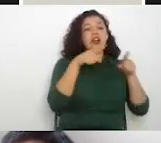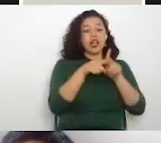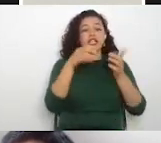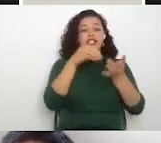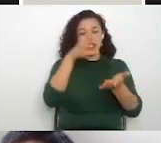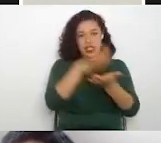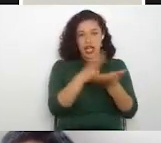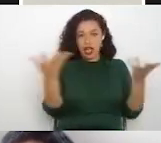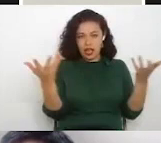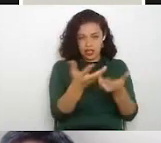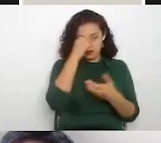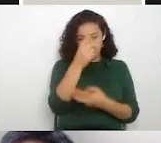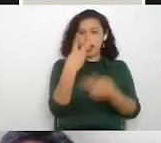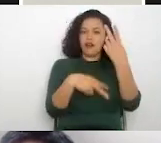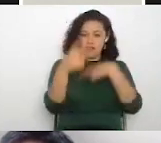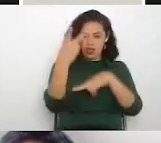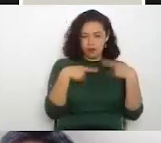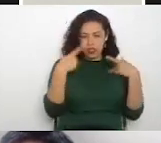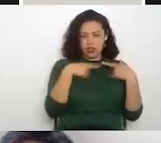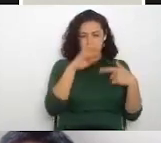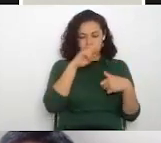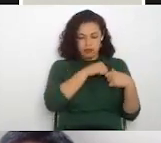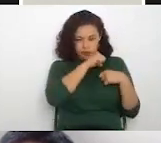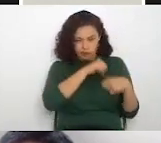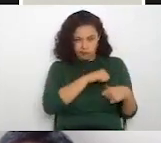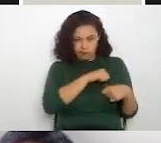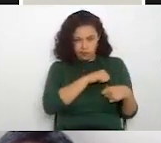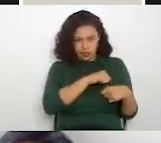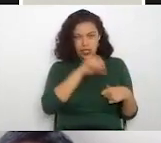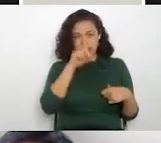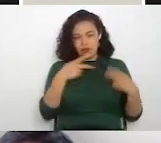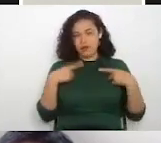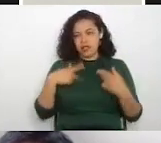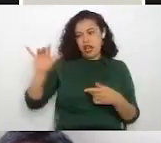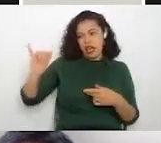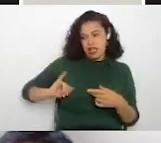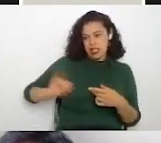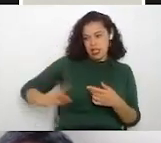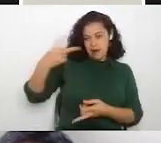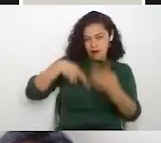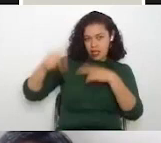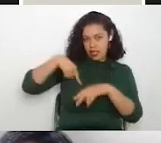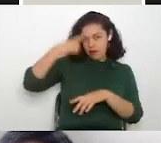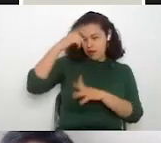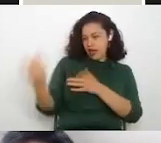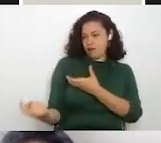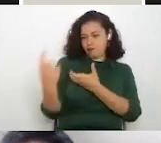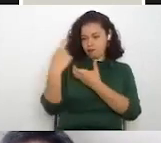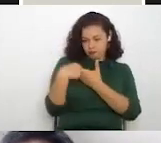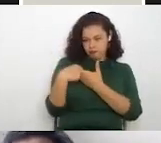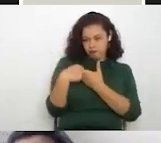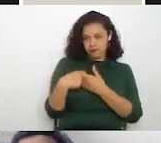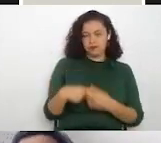cita para que vengan los responsables y la interesada a conocer el